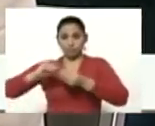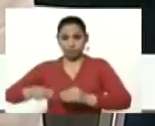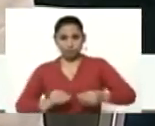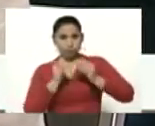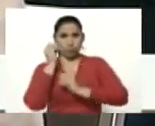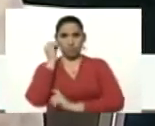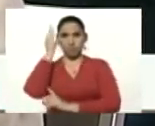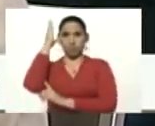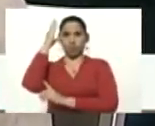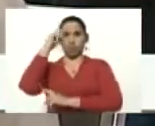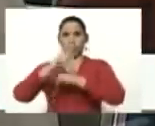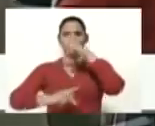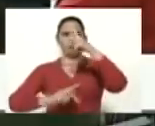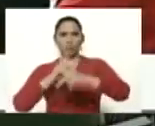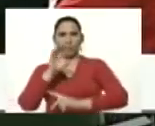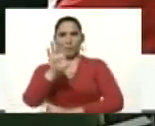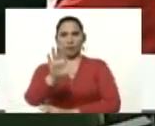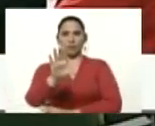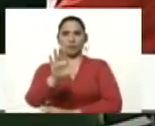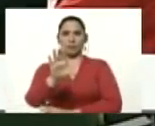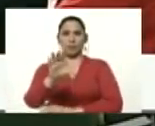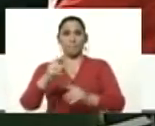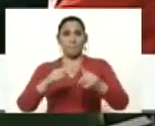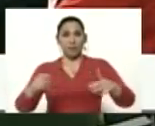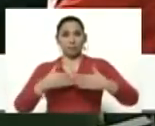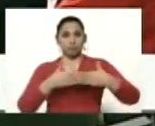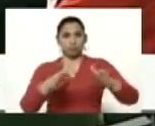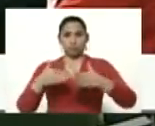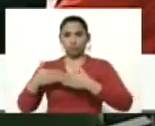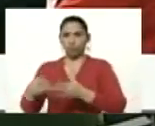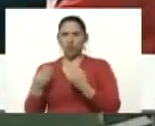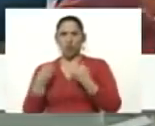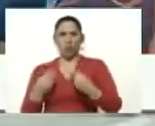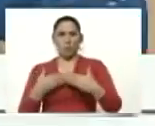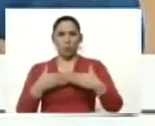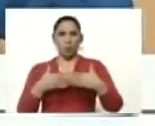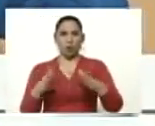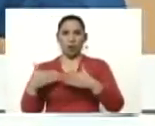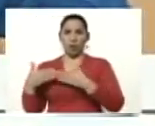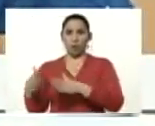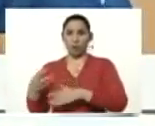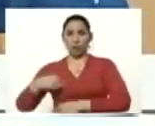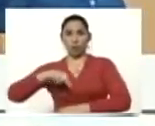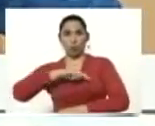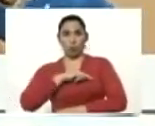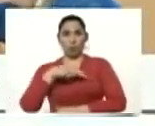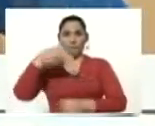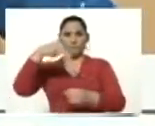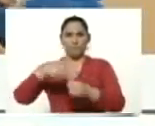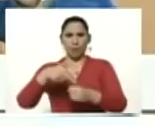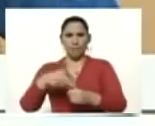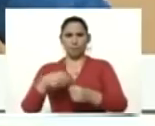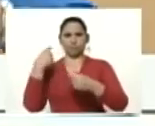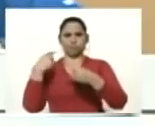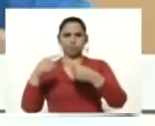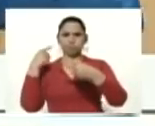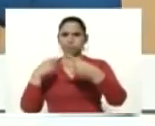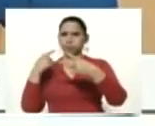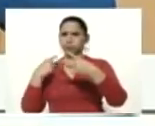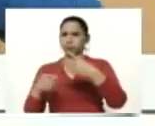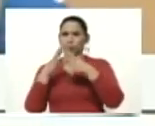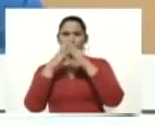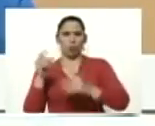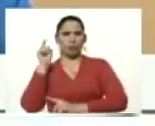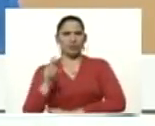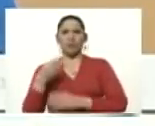las capacidades productivas del país, para garantizar como garantizamos la gasolina, los insumos y todo lo que